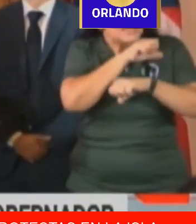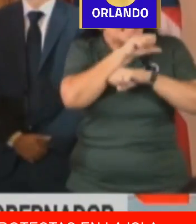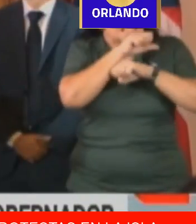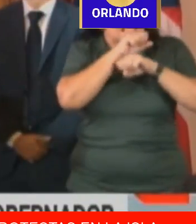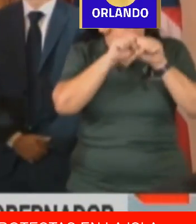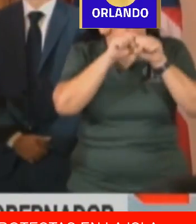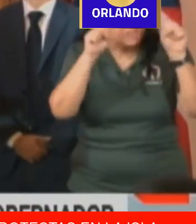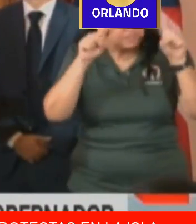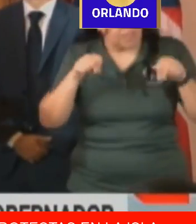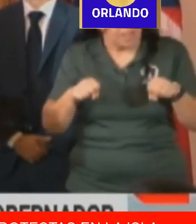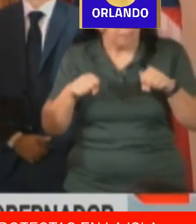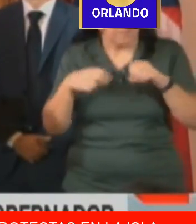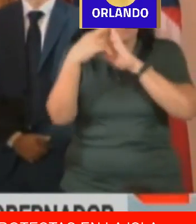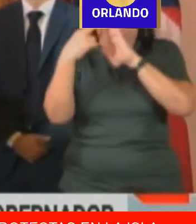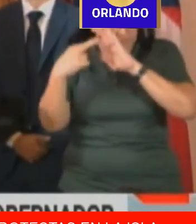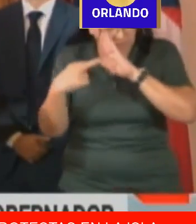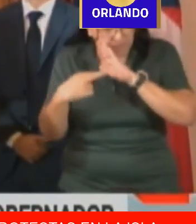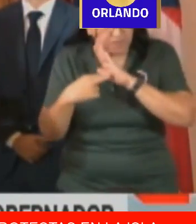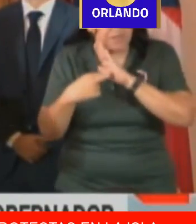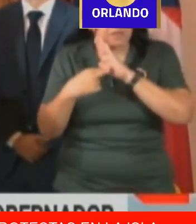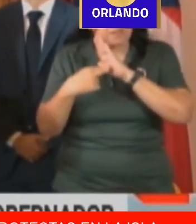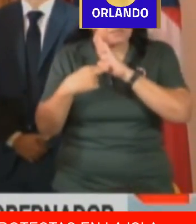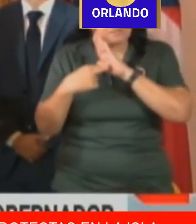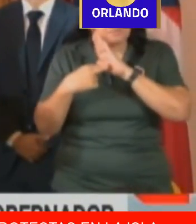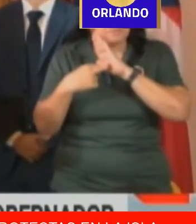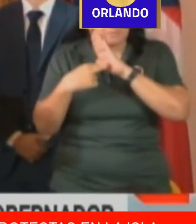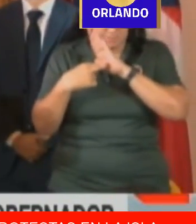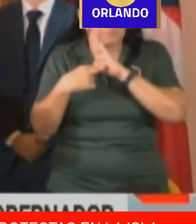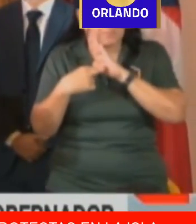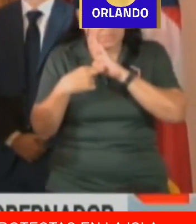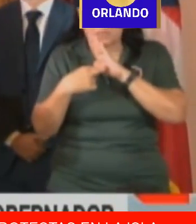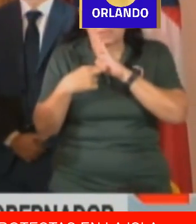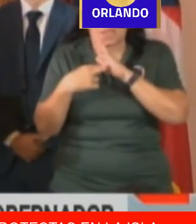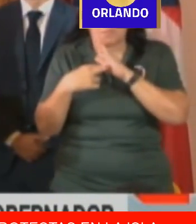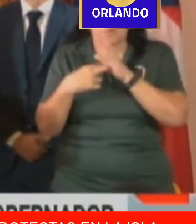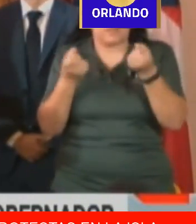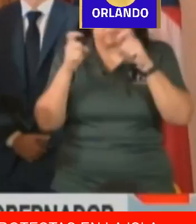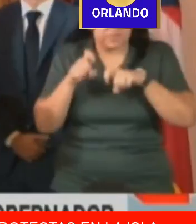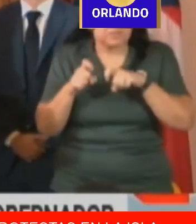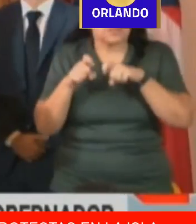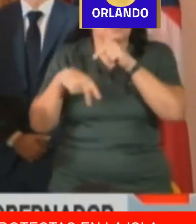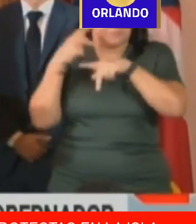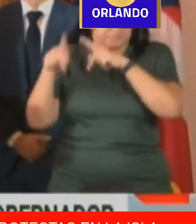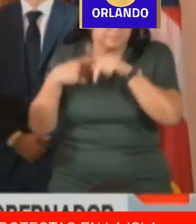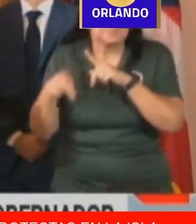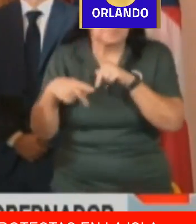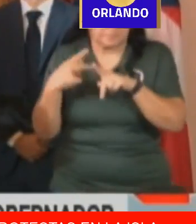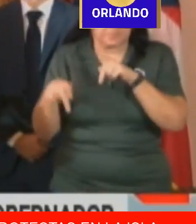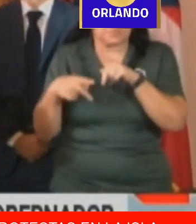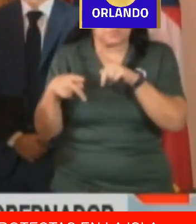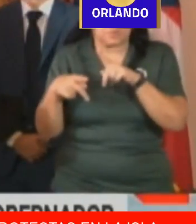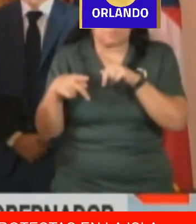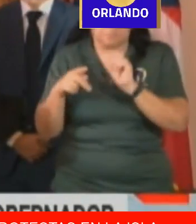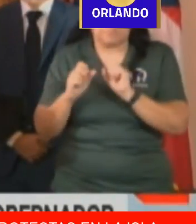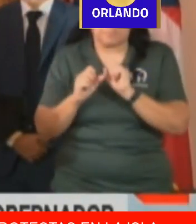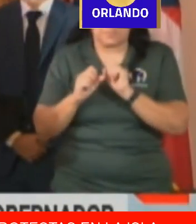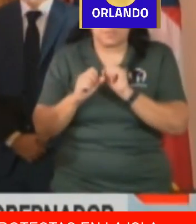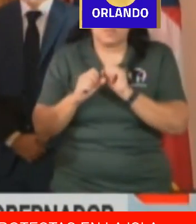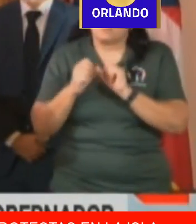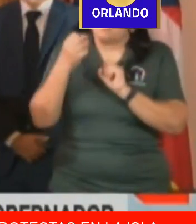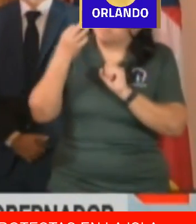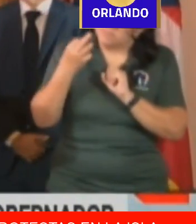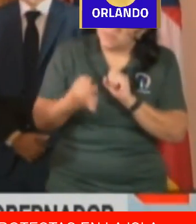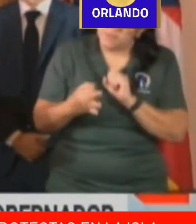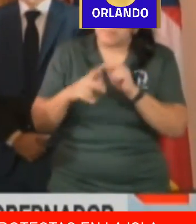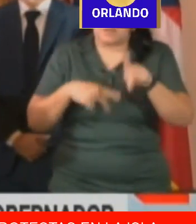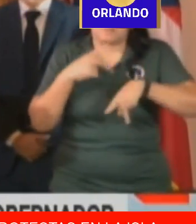subsistir sin que el cambio de la persona pueda tener una influencia sobre ellos. Ciertamente siempre hay seres